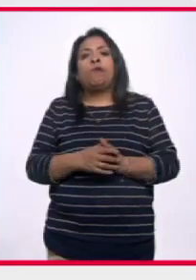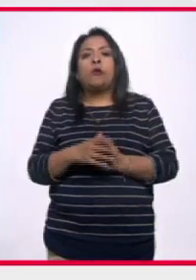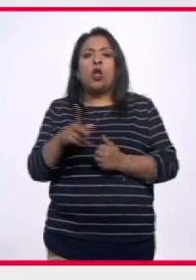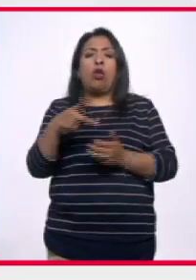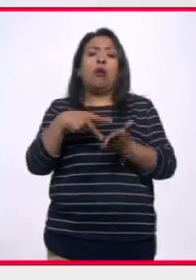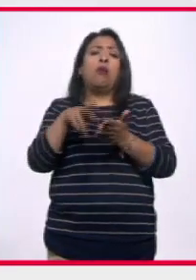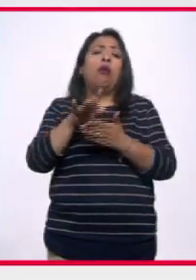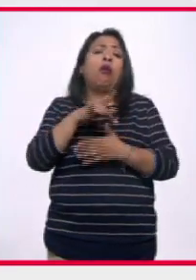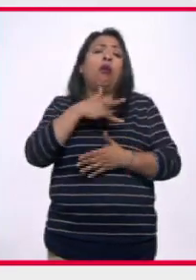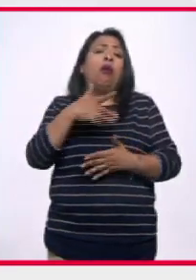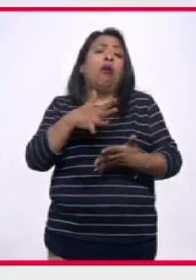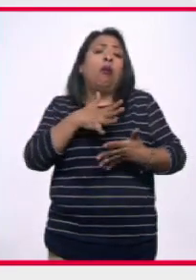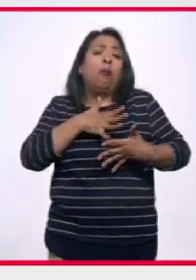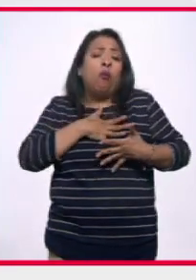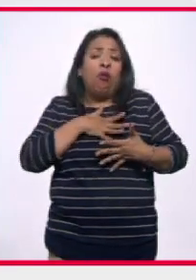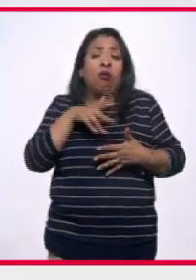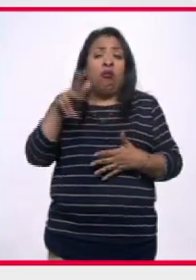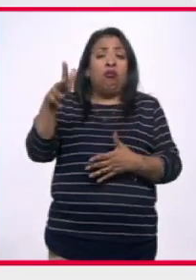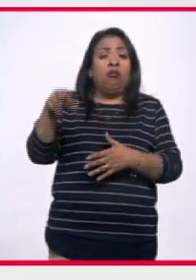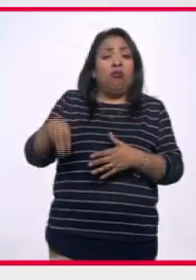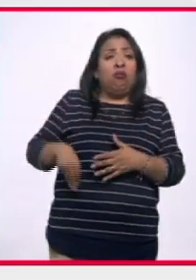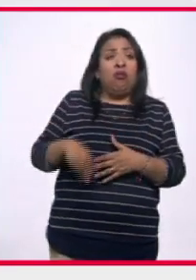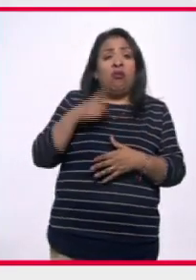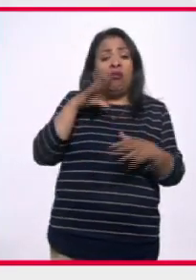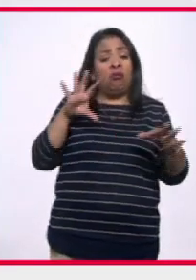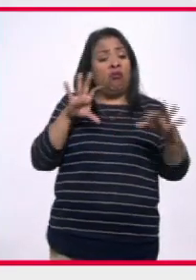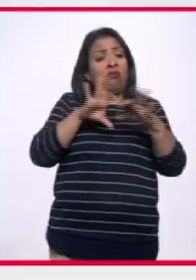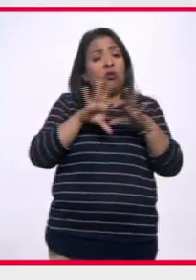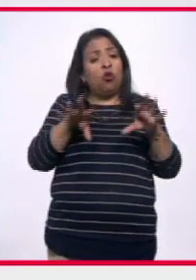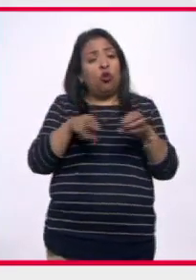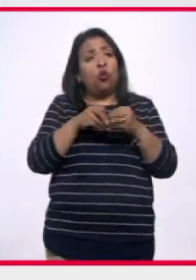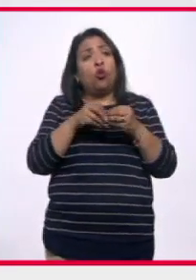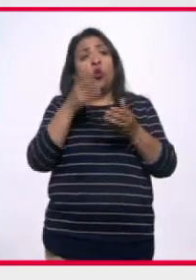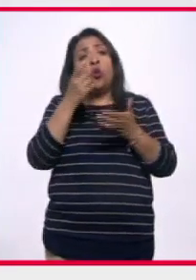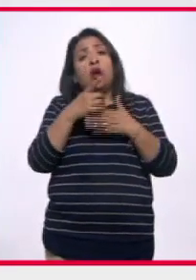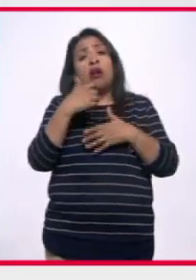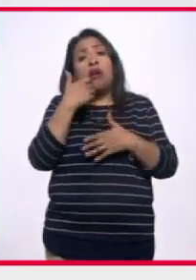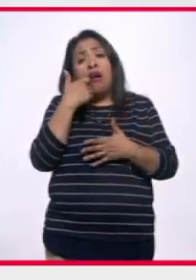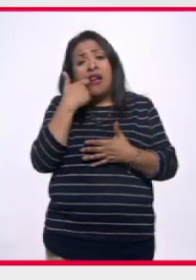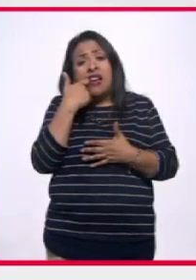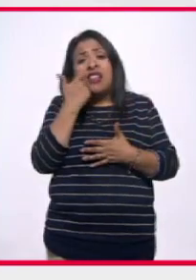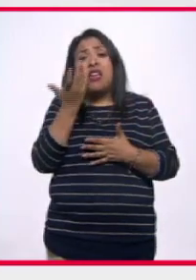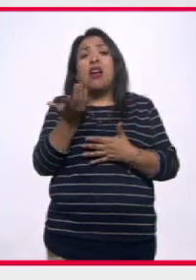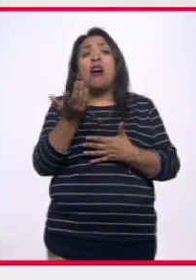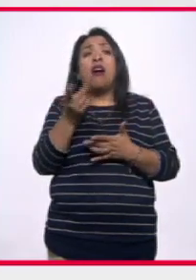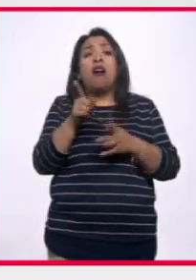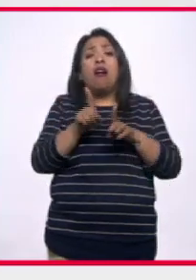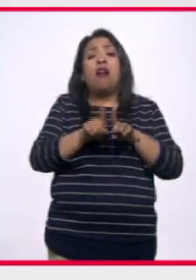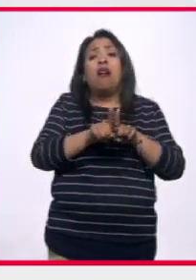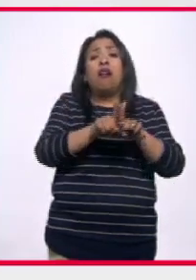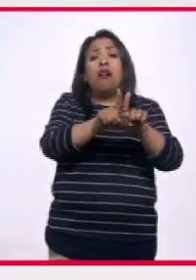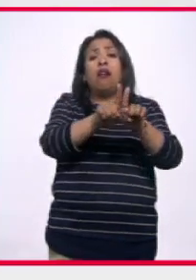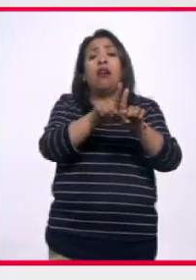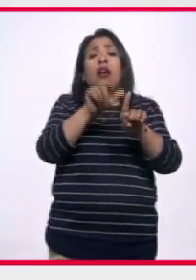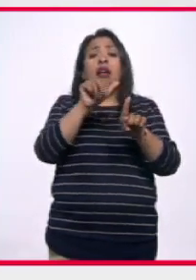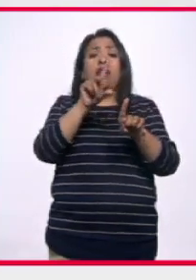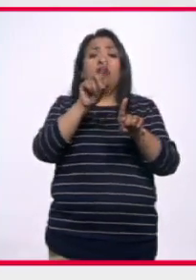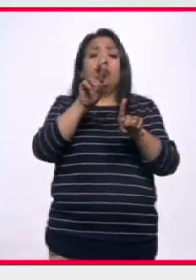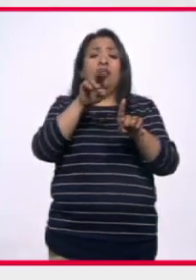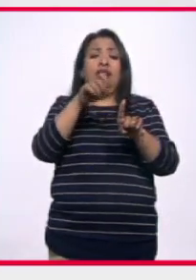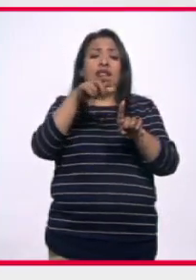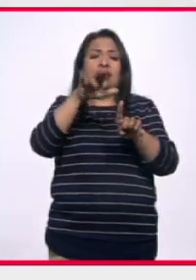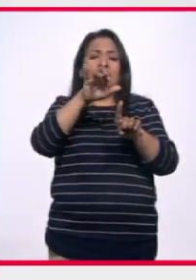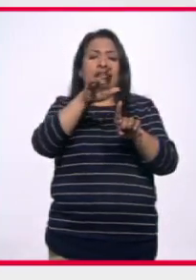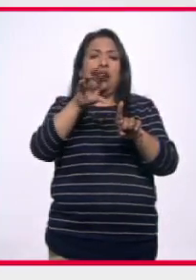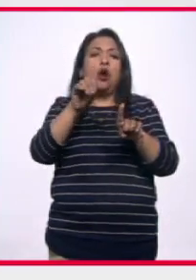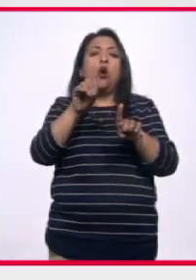heroísmo romances co acusando la que se había unido solamente en esta intención de seguir a andrés quintana roo que